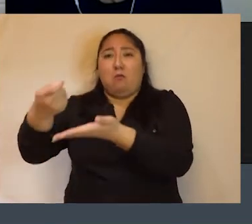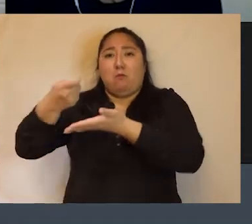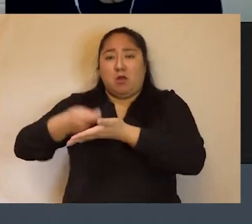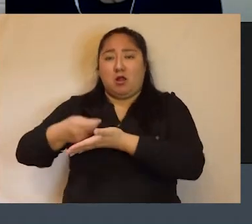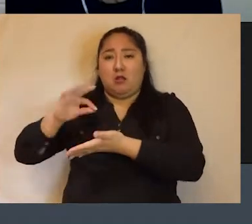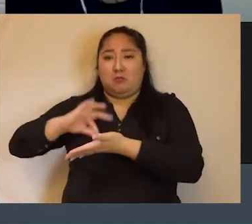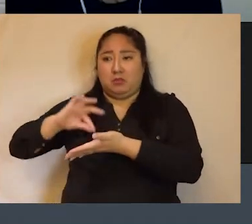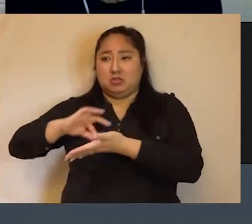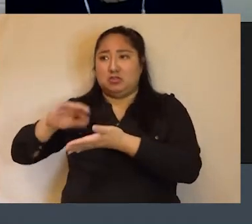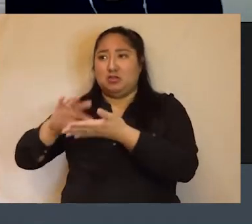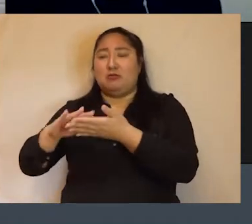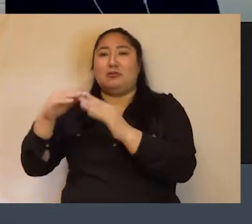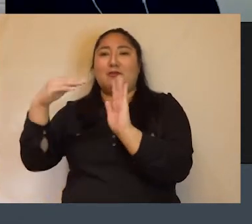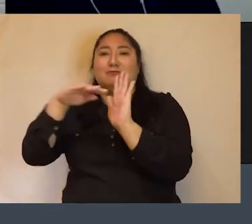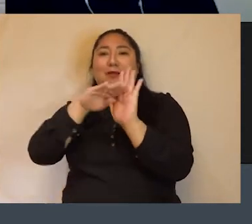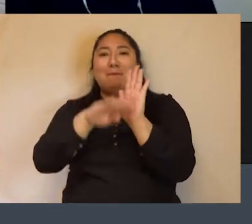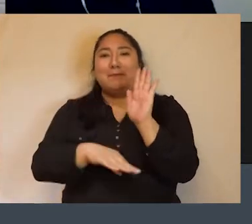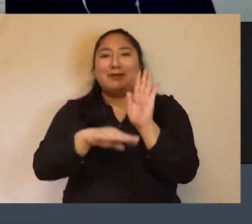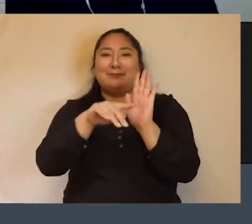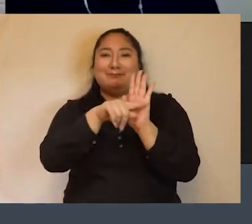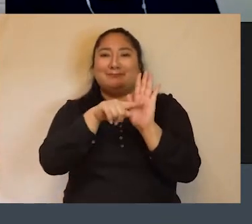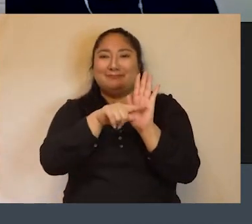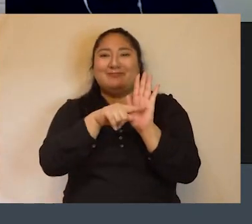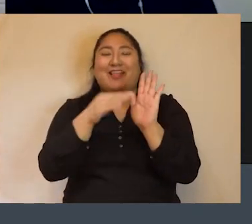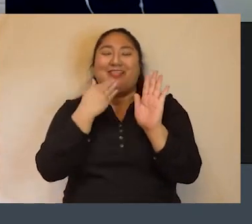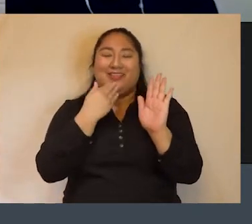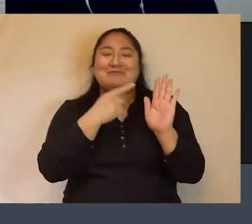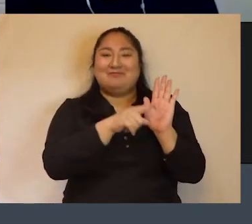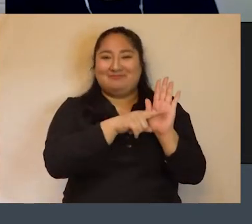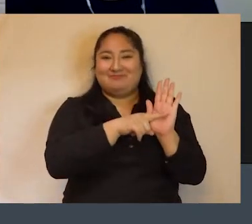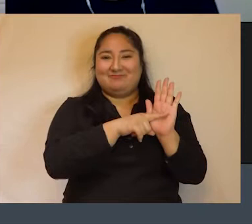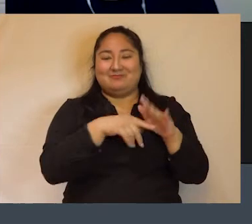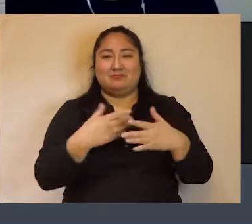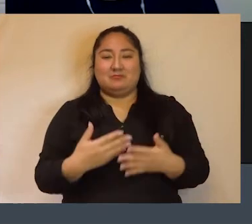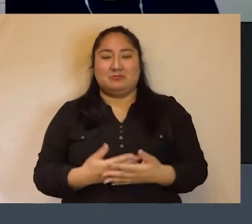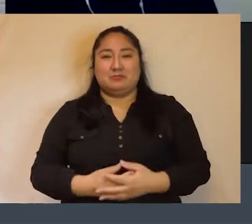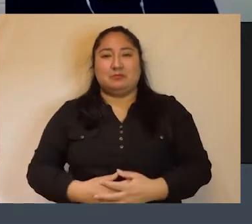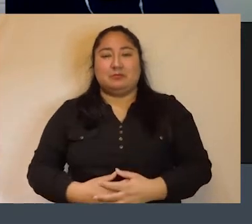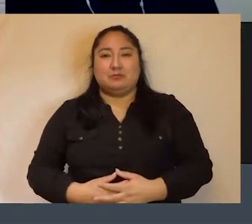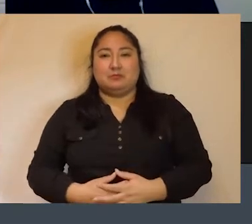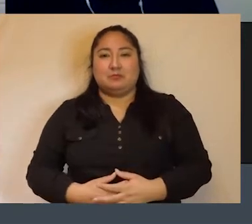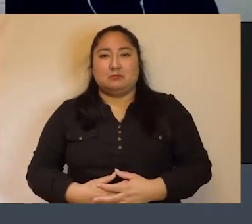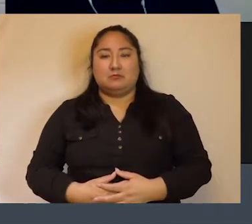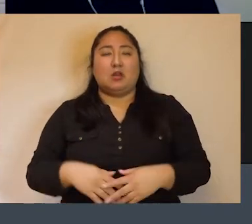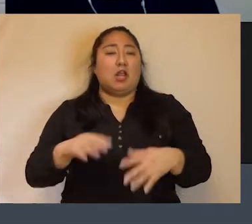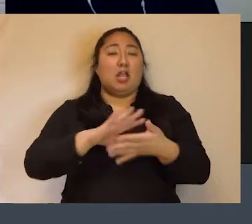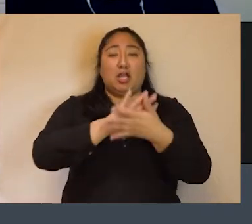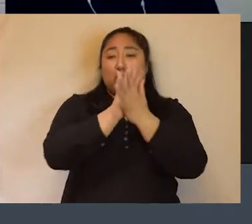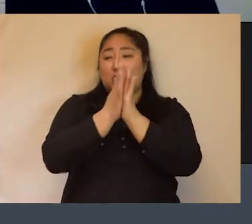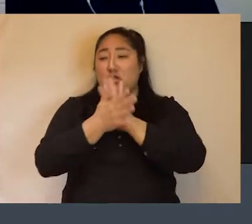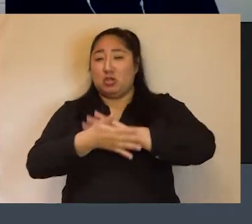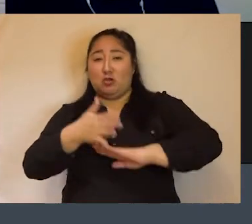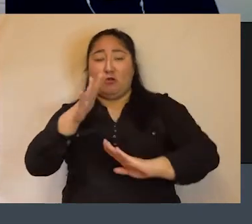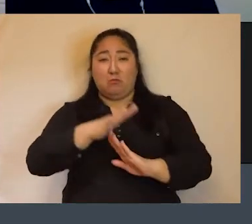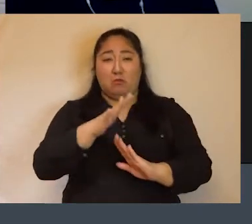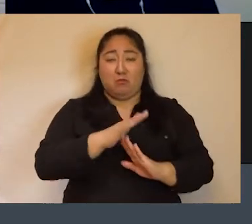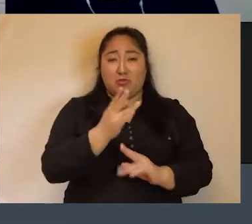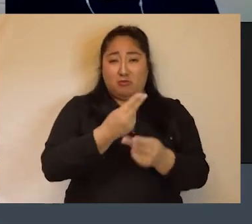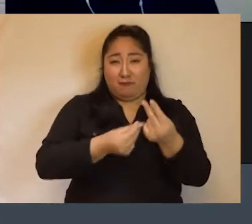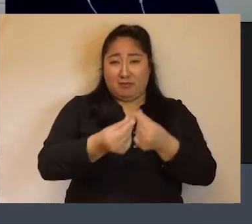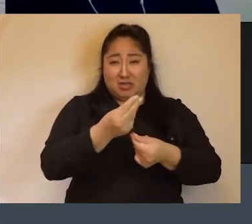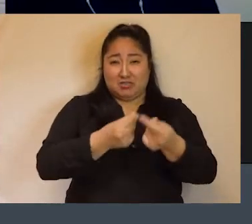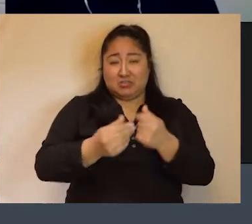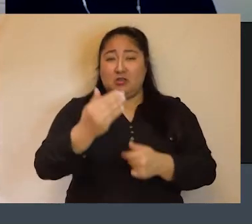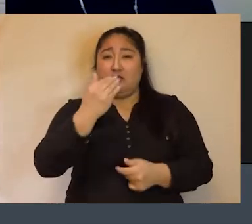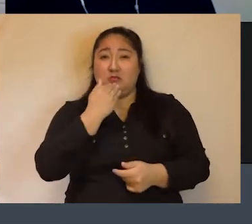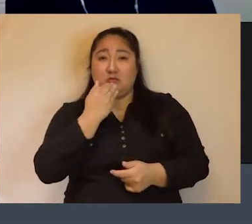una pensión que va a estar descontado todo ese riesgo. Entonces, por todos lados, el riesgo financiero,